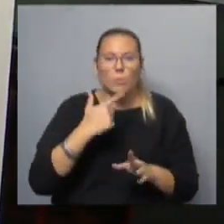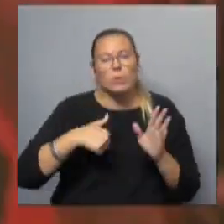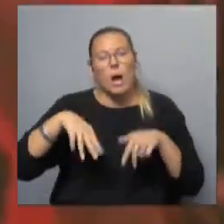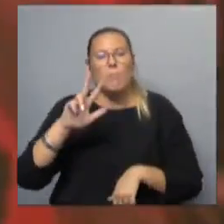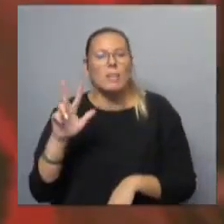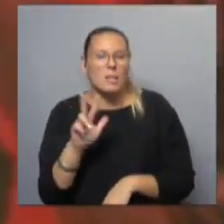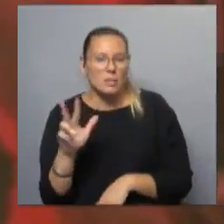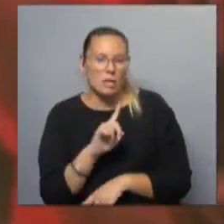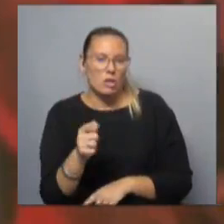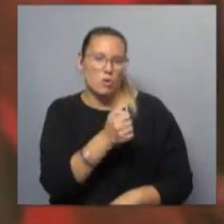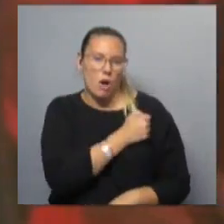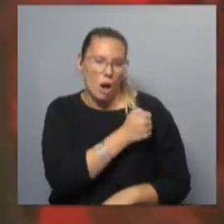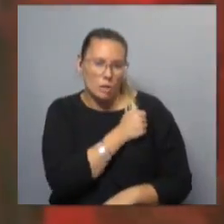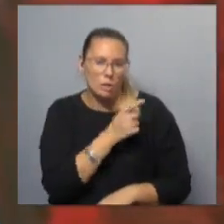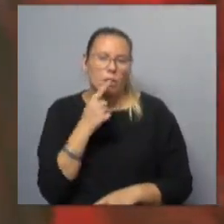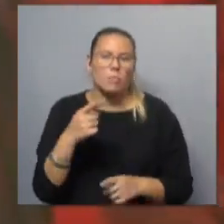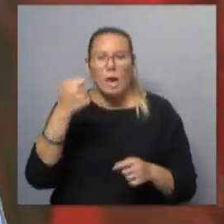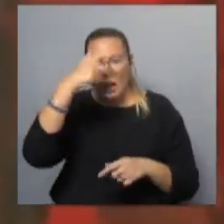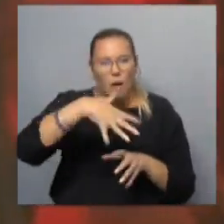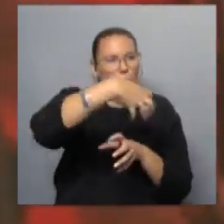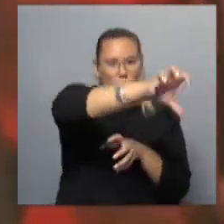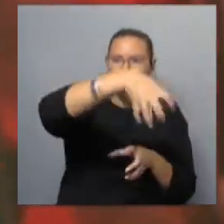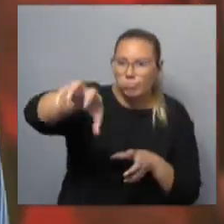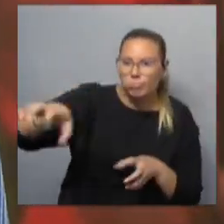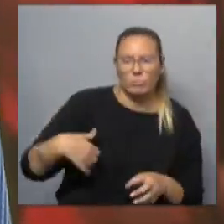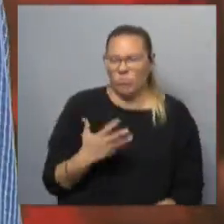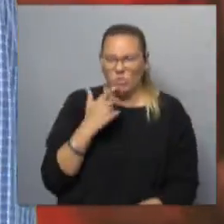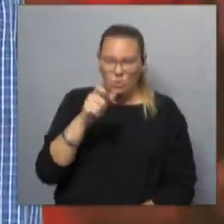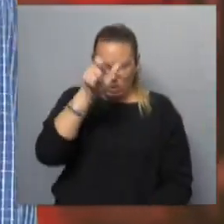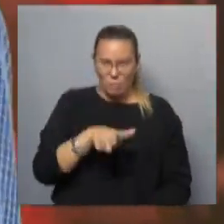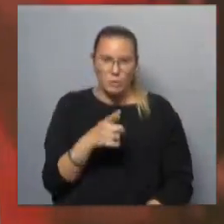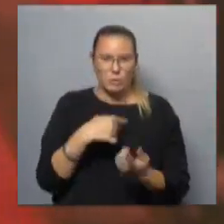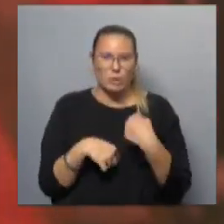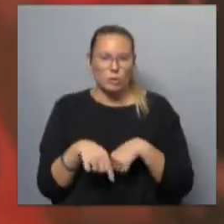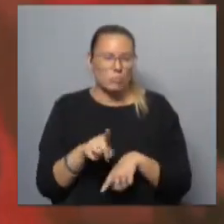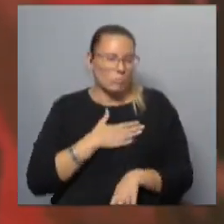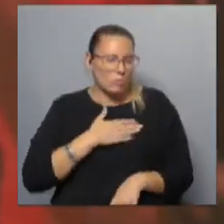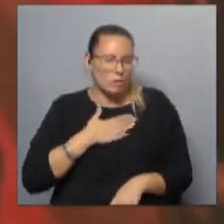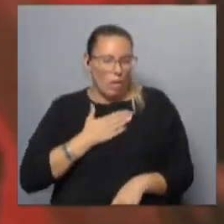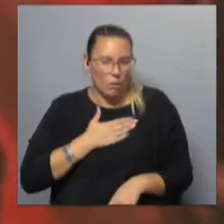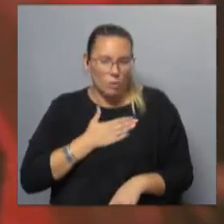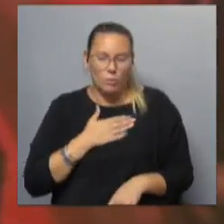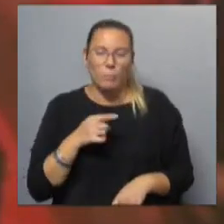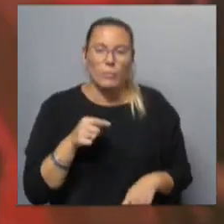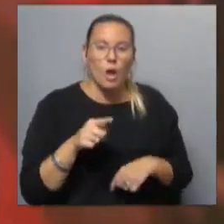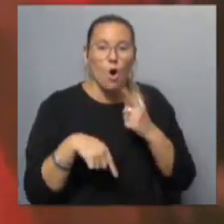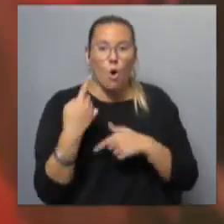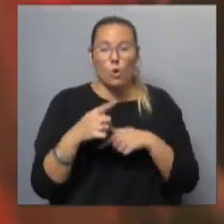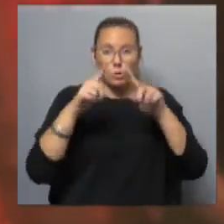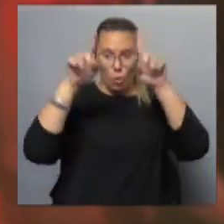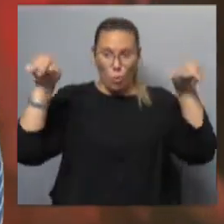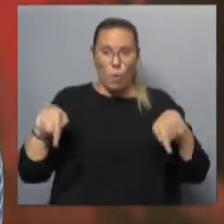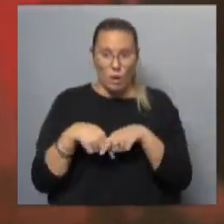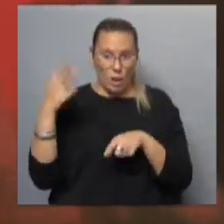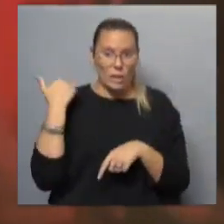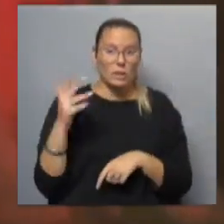no Artigas, que había dicho que había que repartir campos y todo ese tipo de cosas que no le gustaba. Esa parte no la compartía. Pero de hecho, había otro cuadro de los 33 había